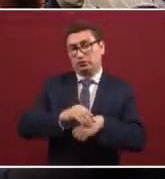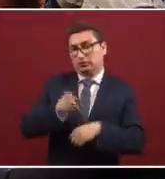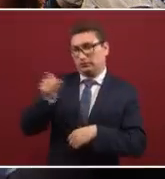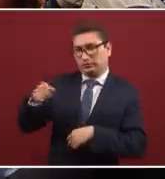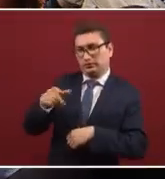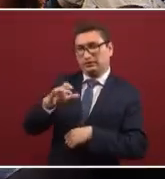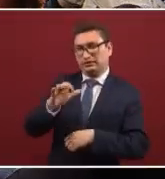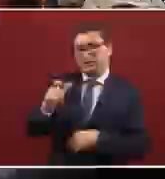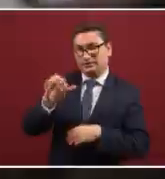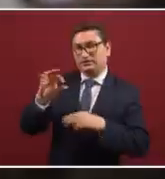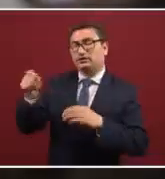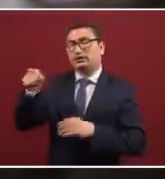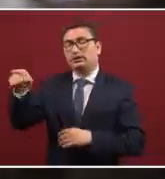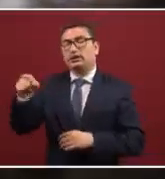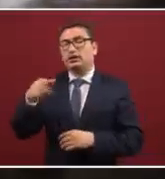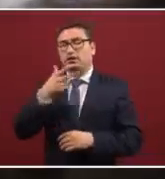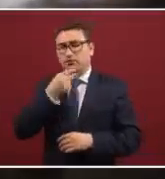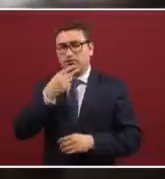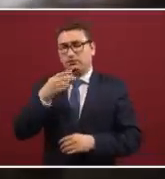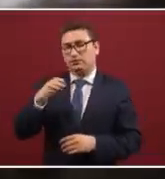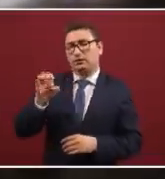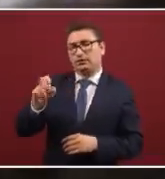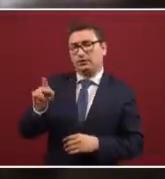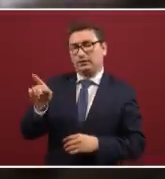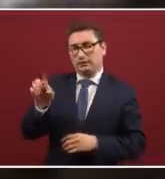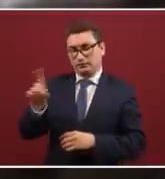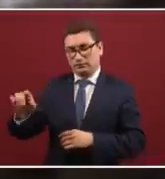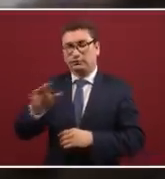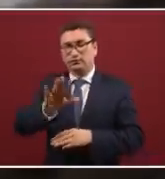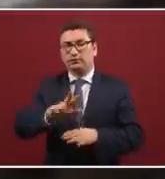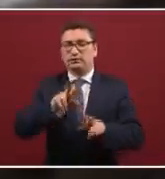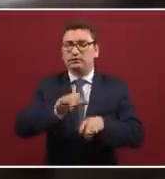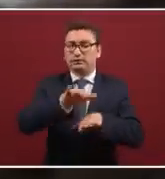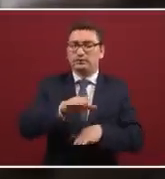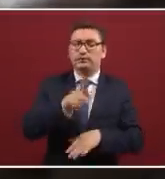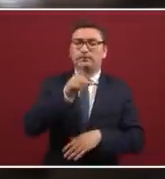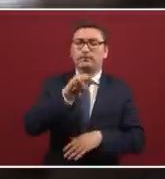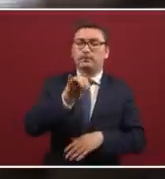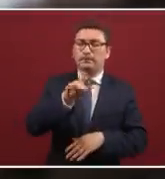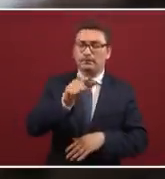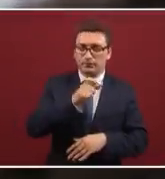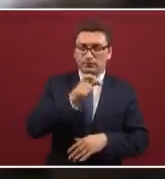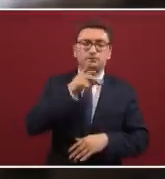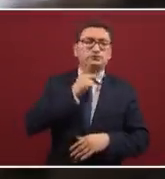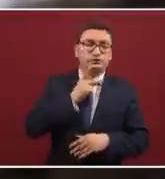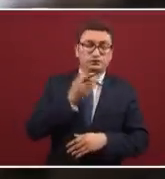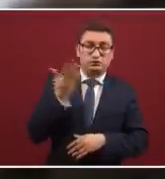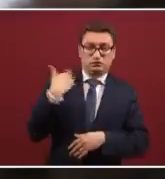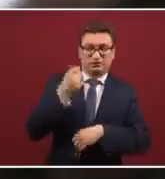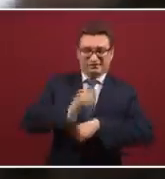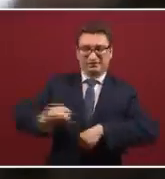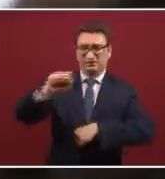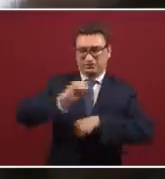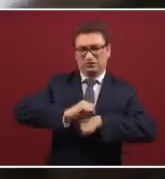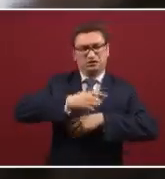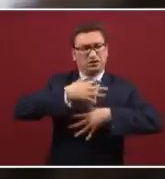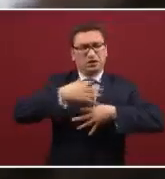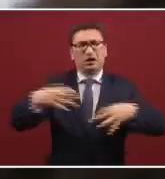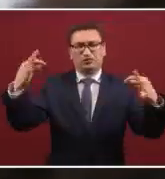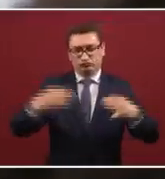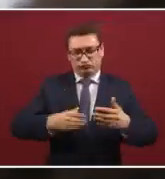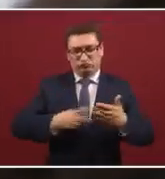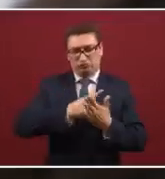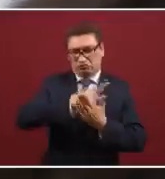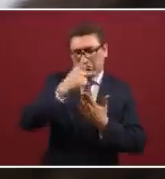canciller Ebrard. En el caso de Pemex, la semana pasada ya se anunció con mucho más detalle este programa